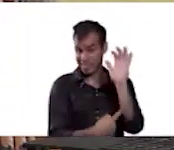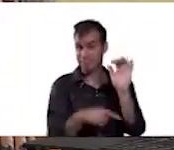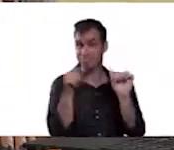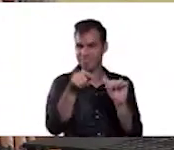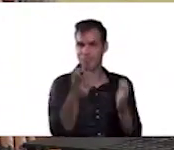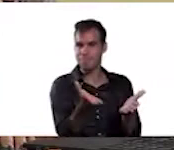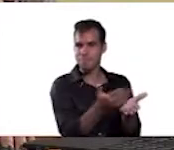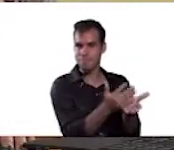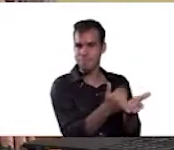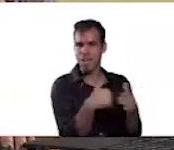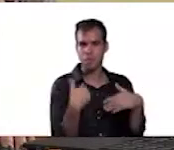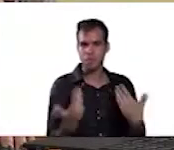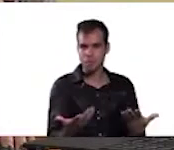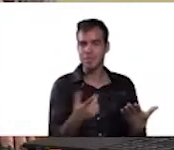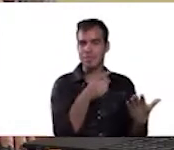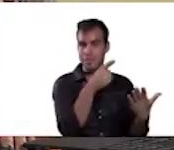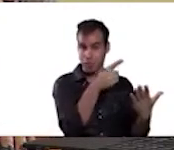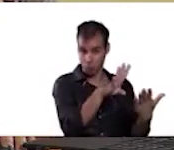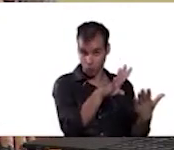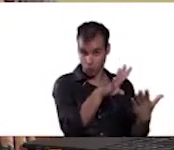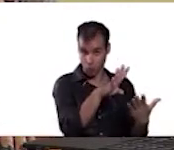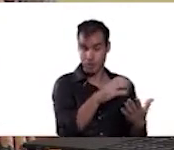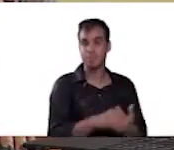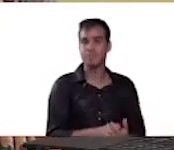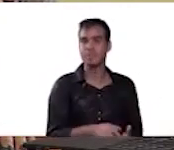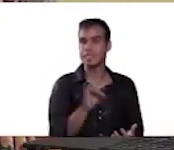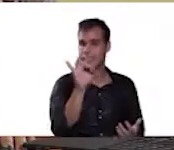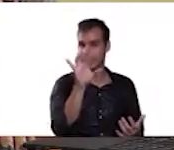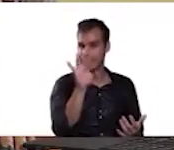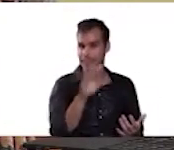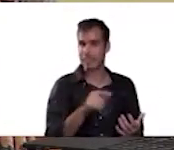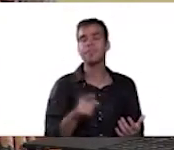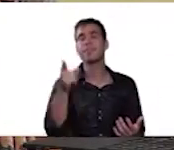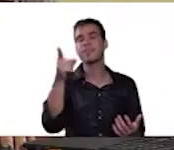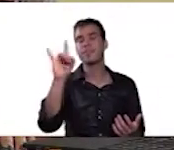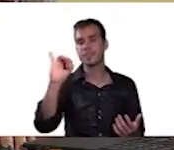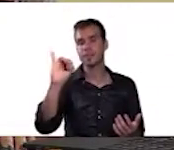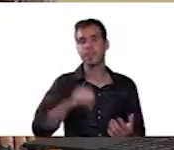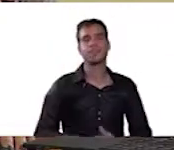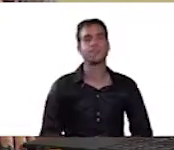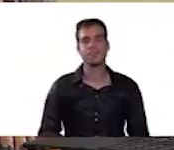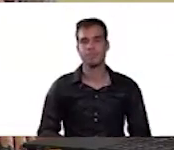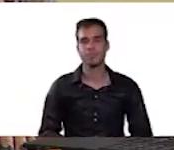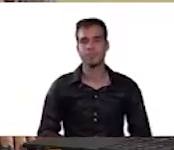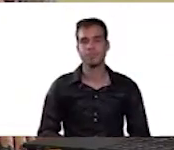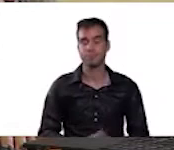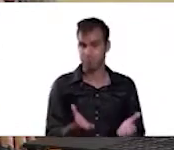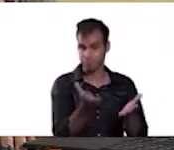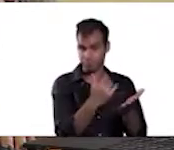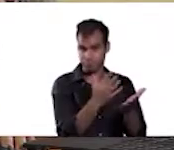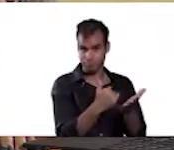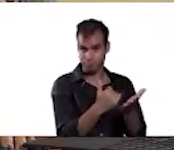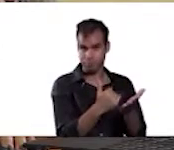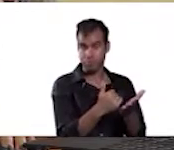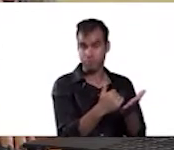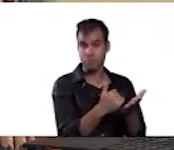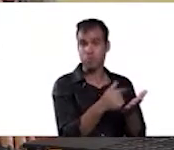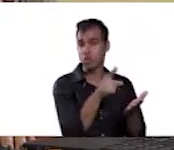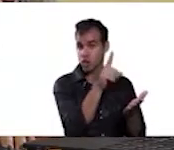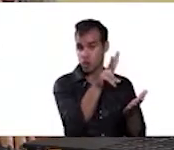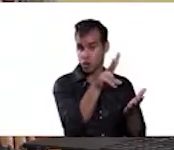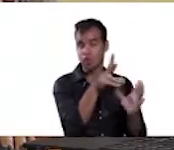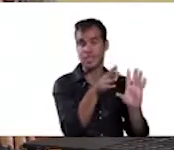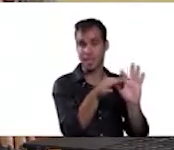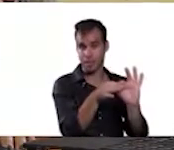en las páginas 14, 15 y 16 del libro de texto de